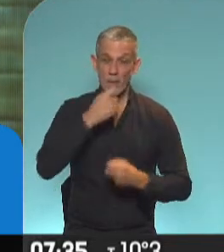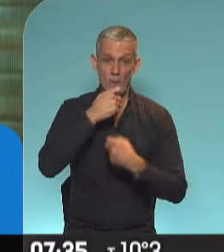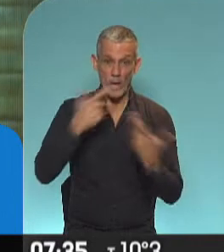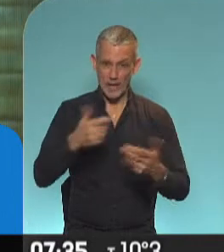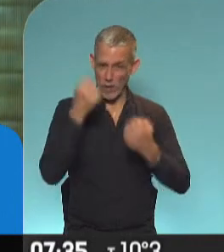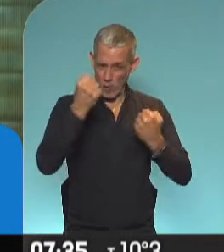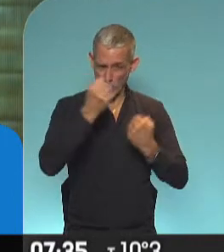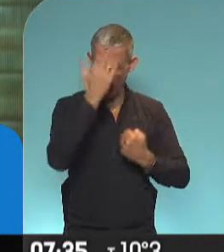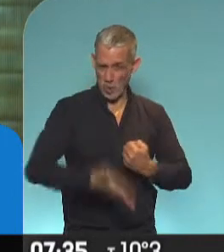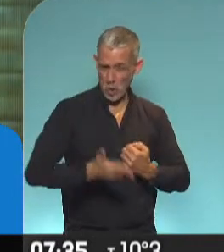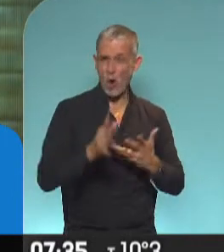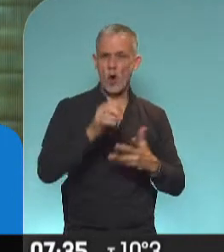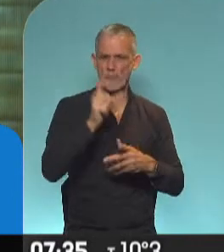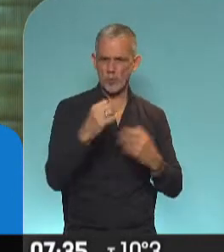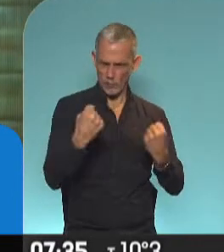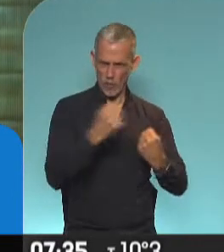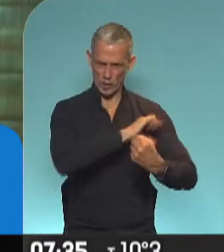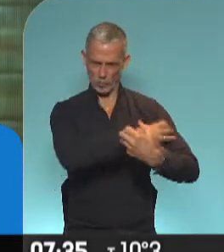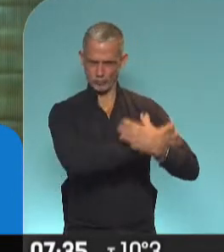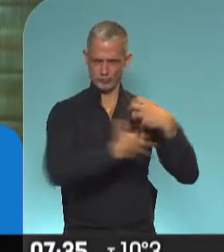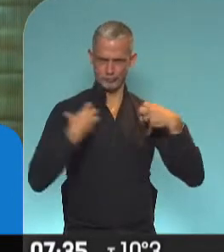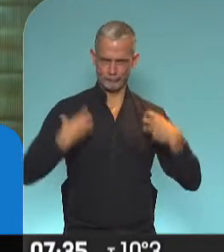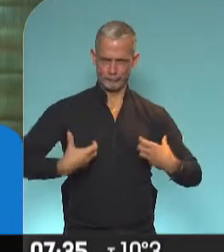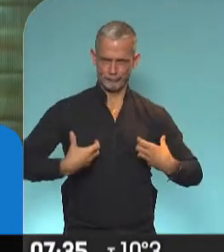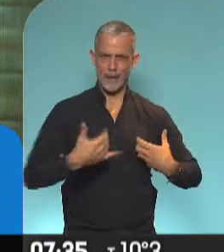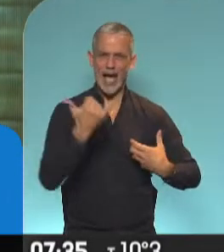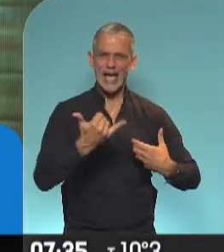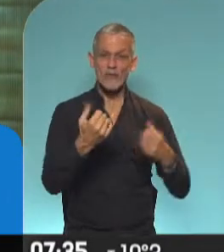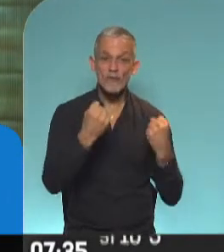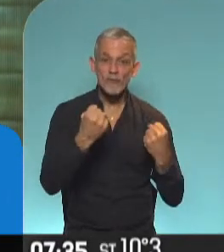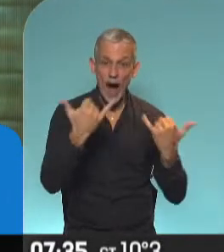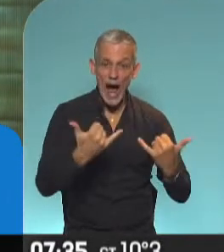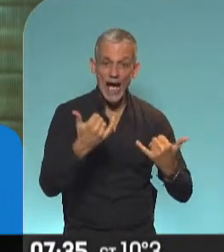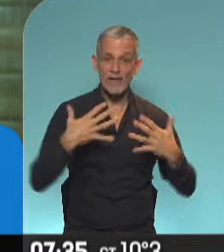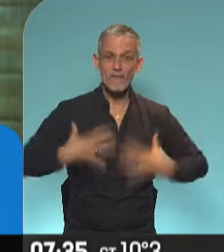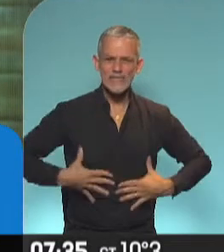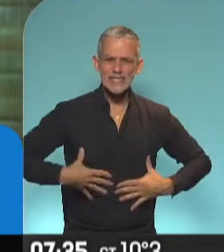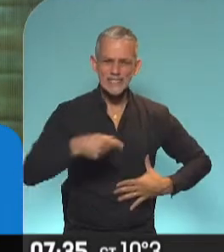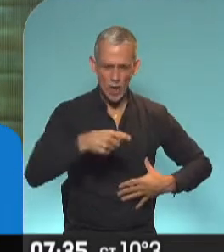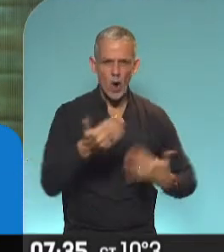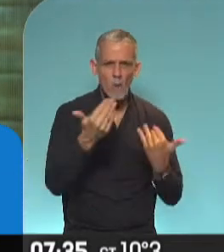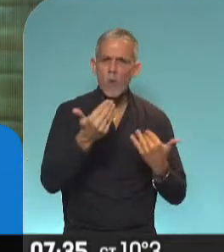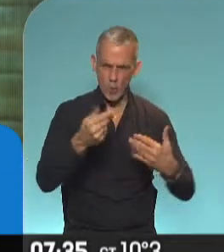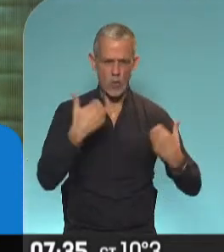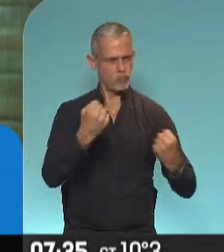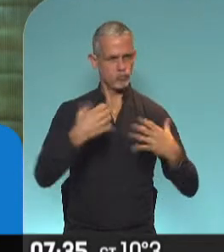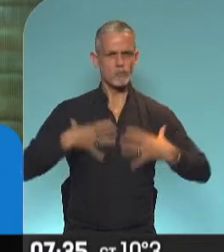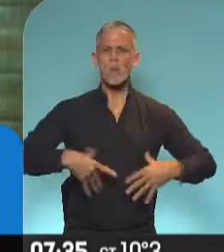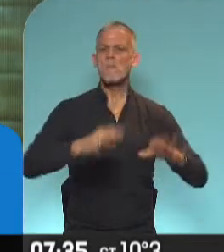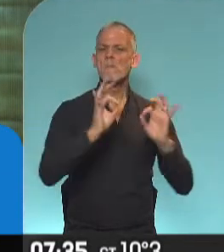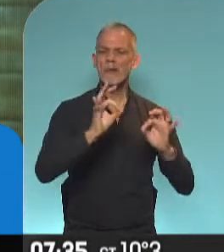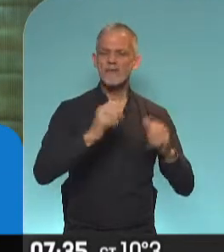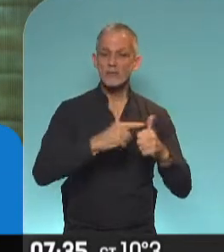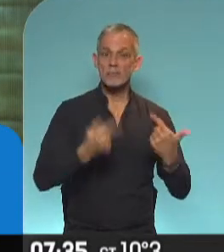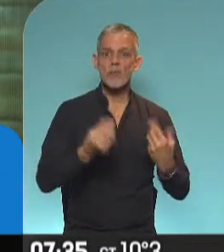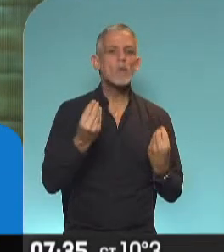por ejemplo, un boxeador o una persona muy fuerte, puede tener mucha fortaleza física para afrontar este tipo de situaciones, pero al